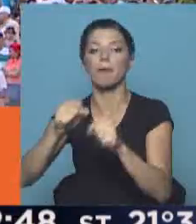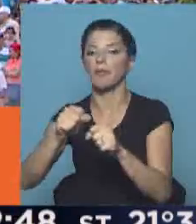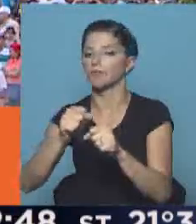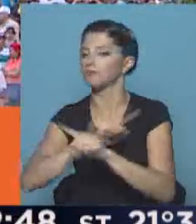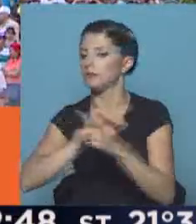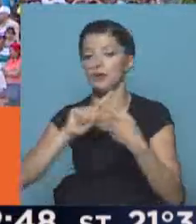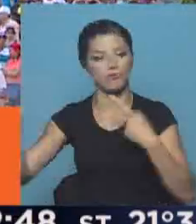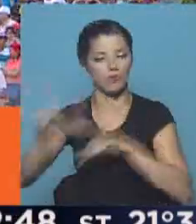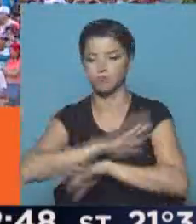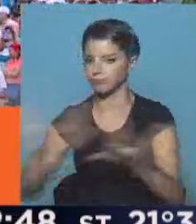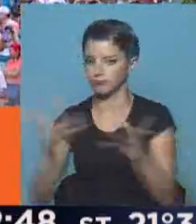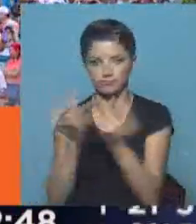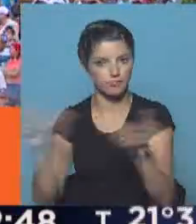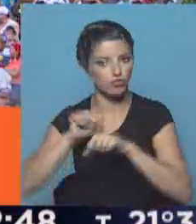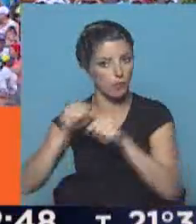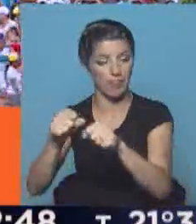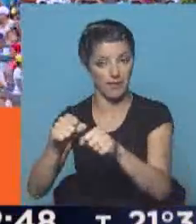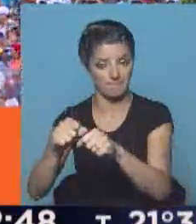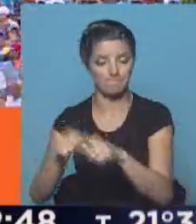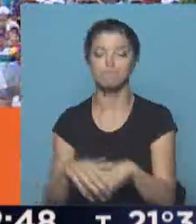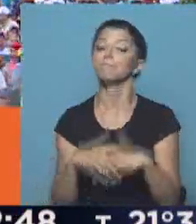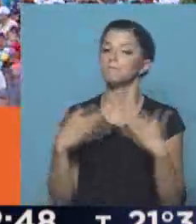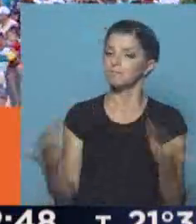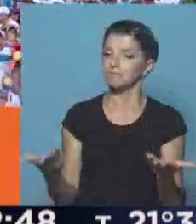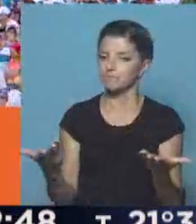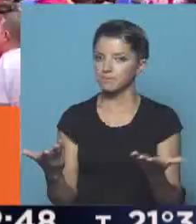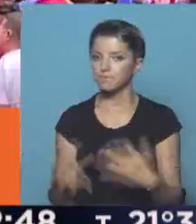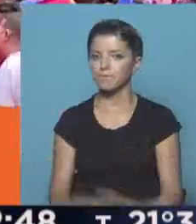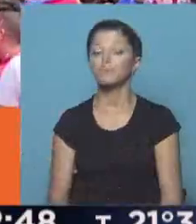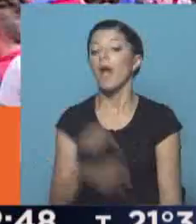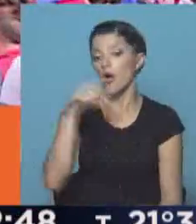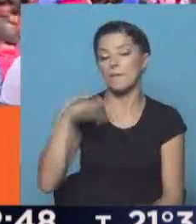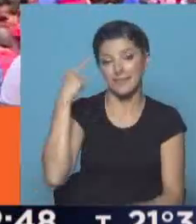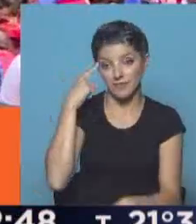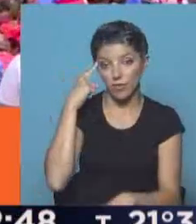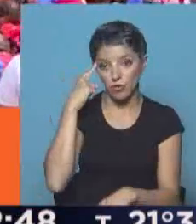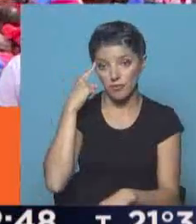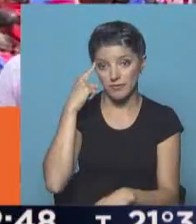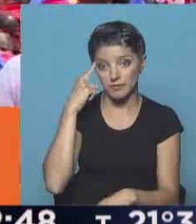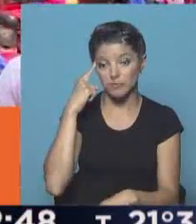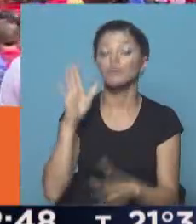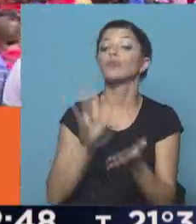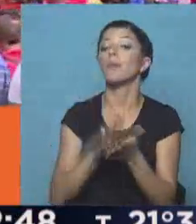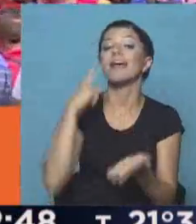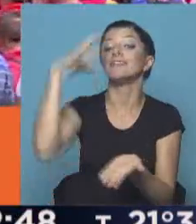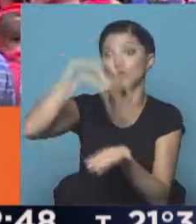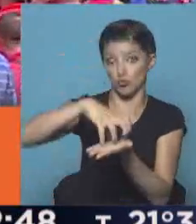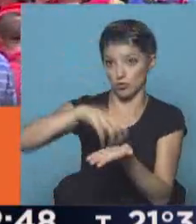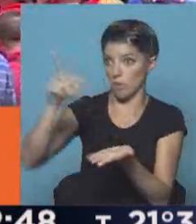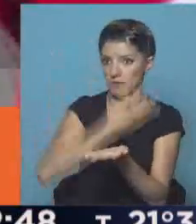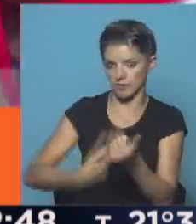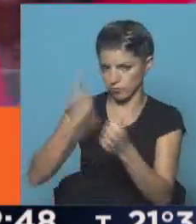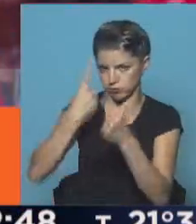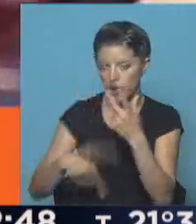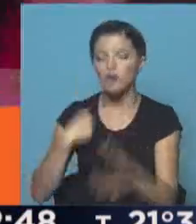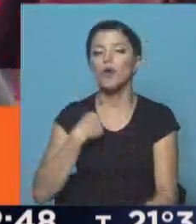definitivamente. Entonces, en este contexto, todavía manteniéndome en el plano político institucional, yo diría que la gran pregunta es cómo se